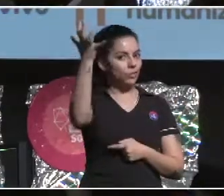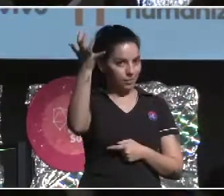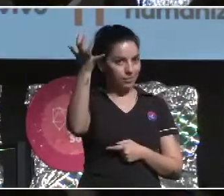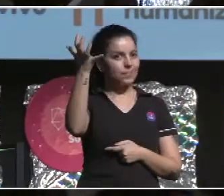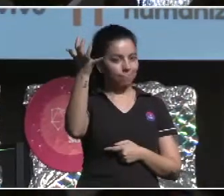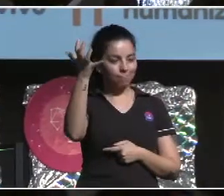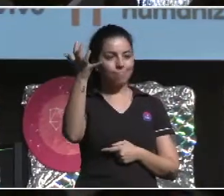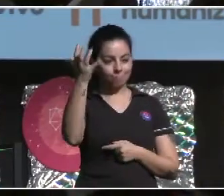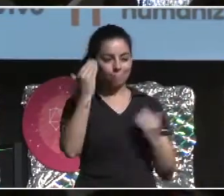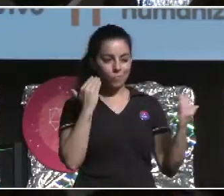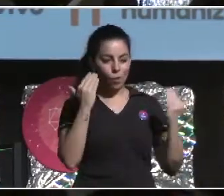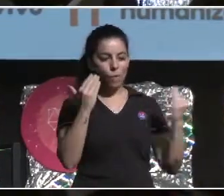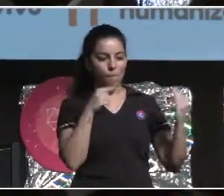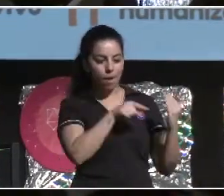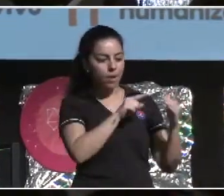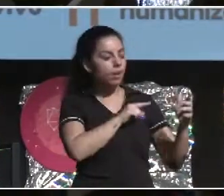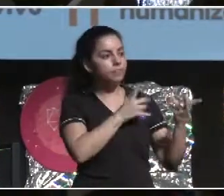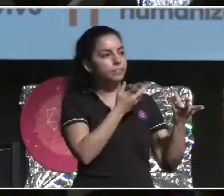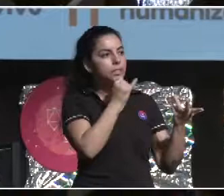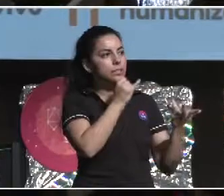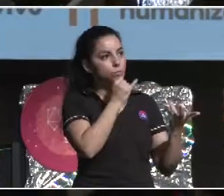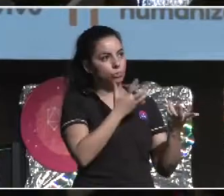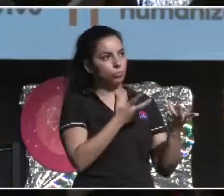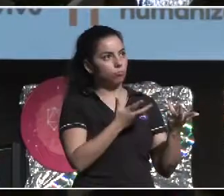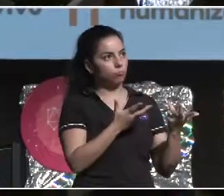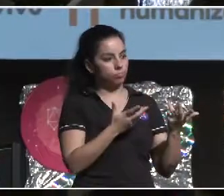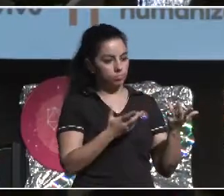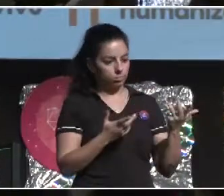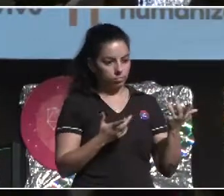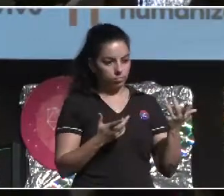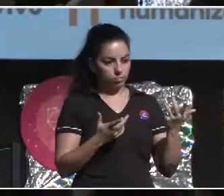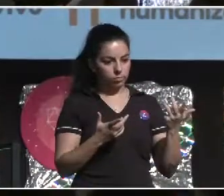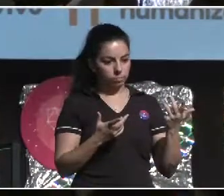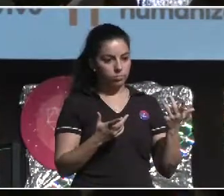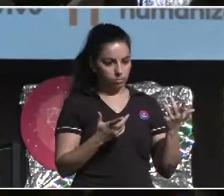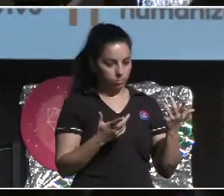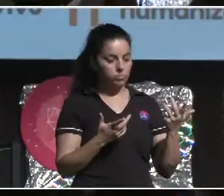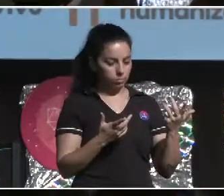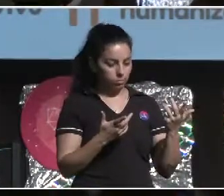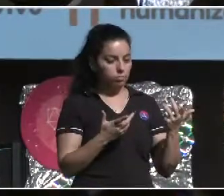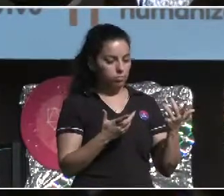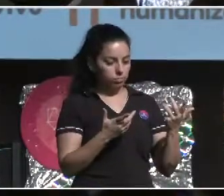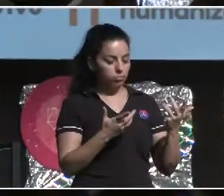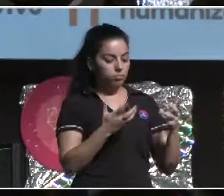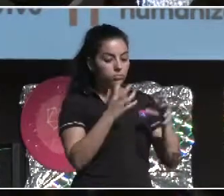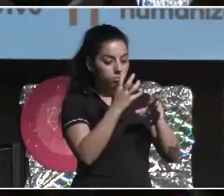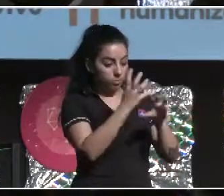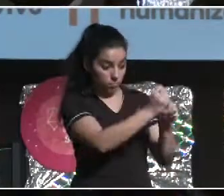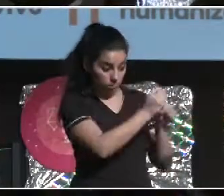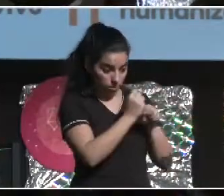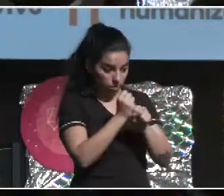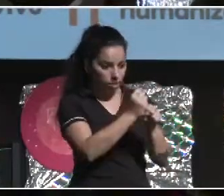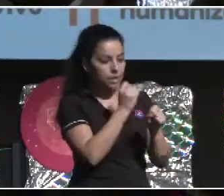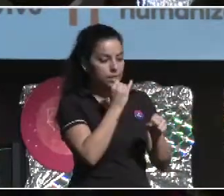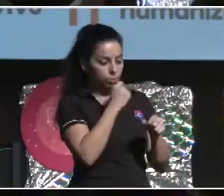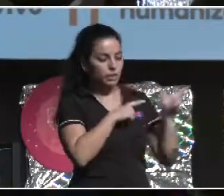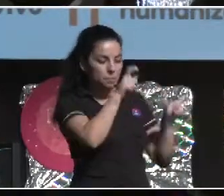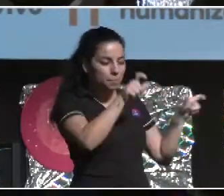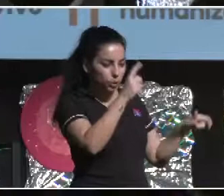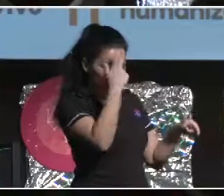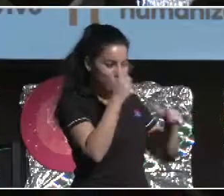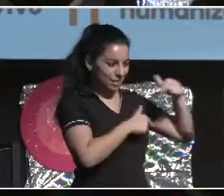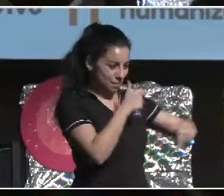frente a medición de ODS por parte del sector privado. Nos unimos a estos actores que ustedes ven